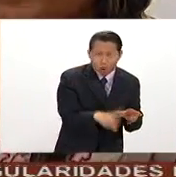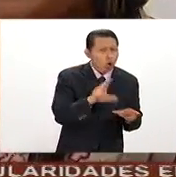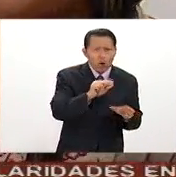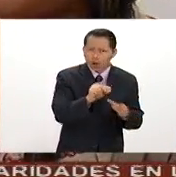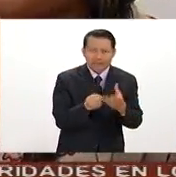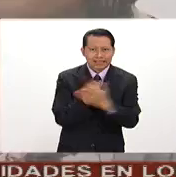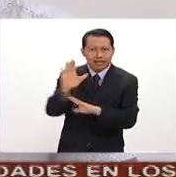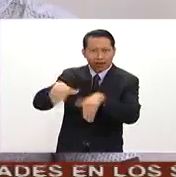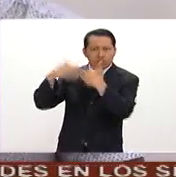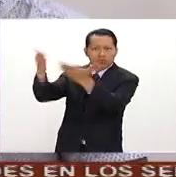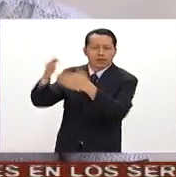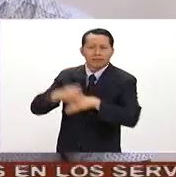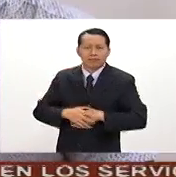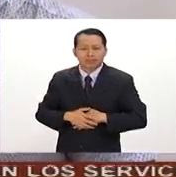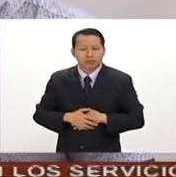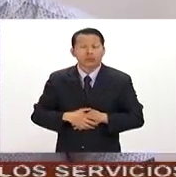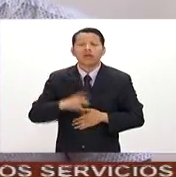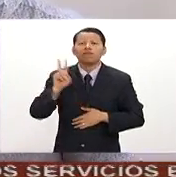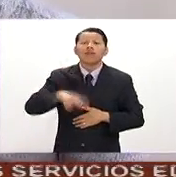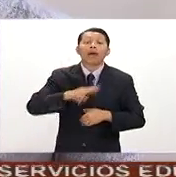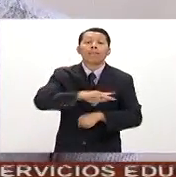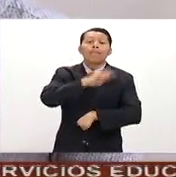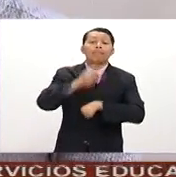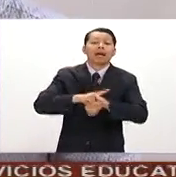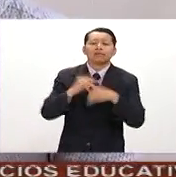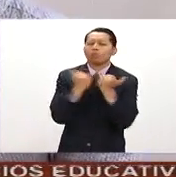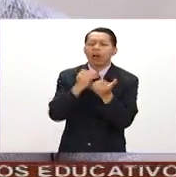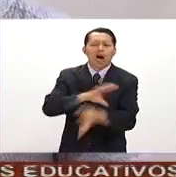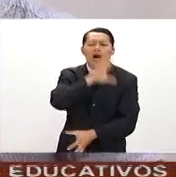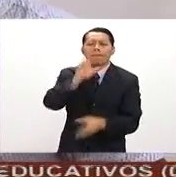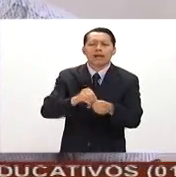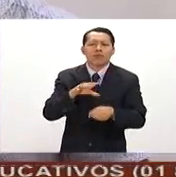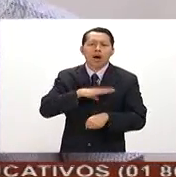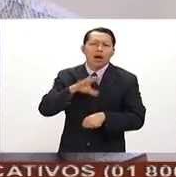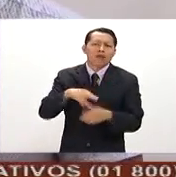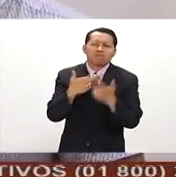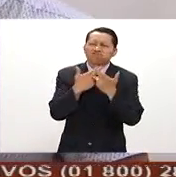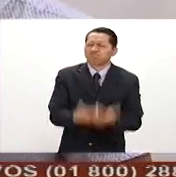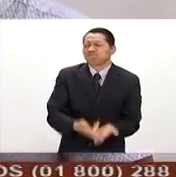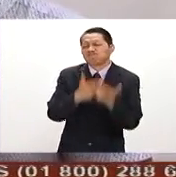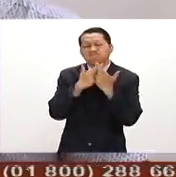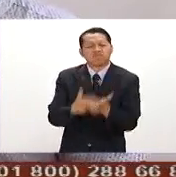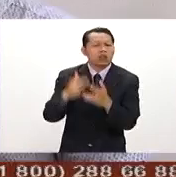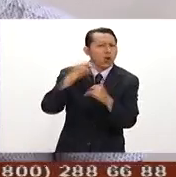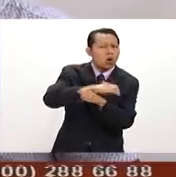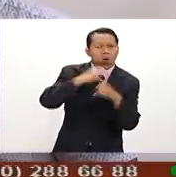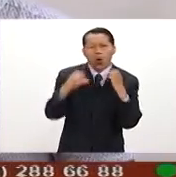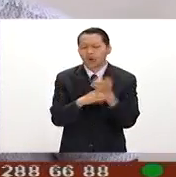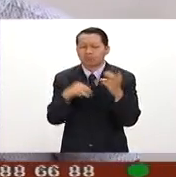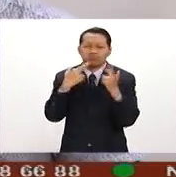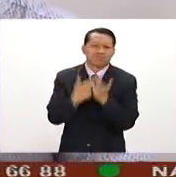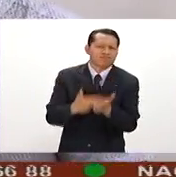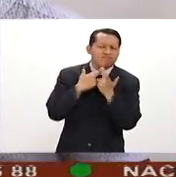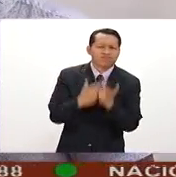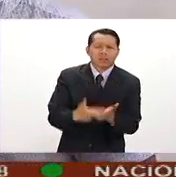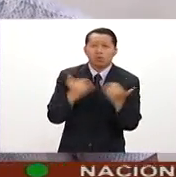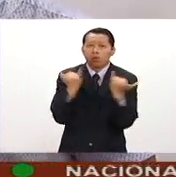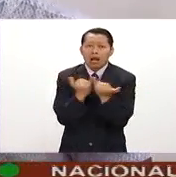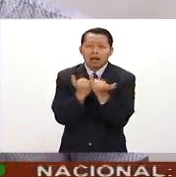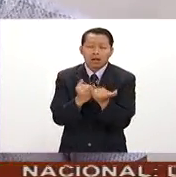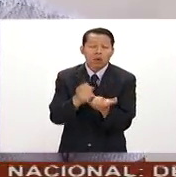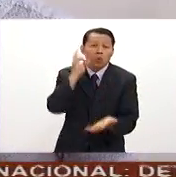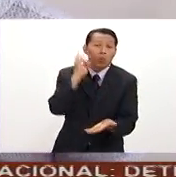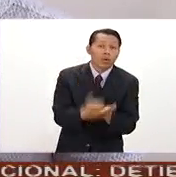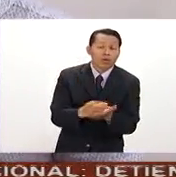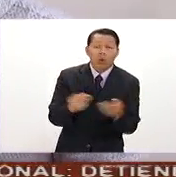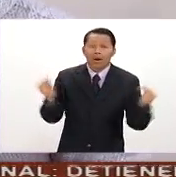del país. Somos un país que lo tiene todo, tiene una riqueza enorme y que pues nada más falta realmente ser